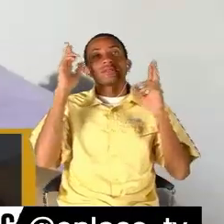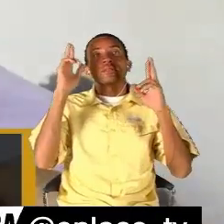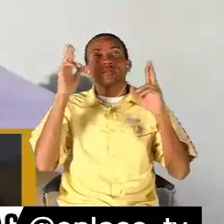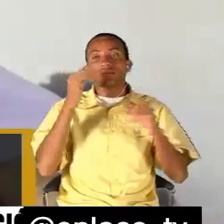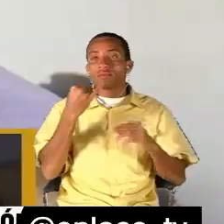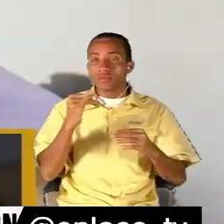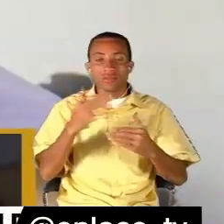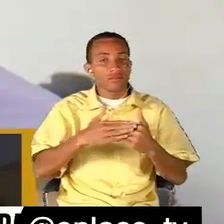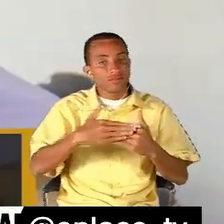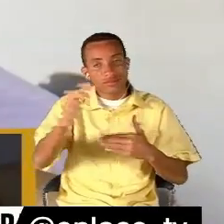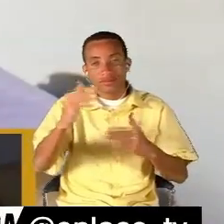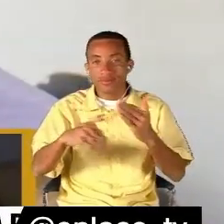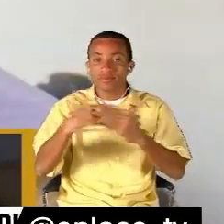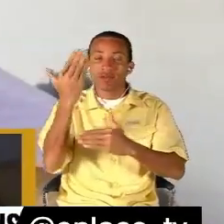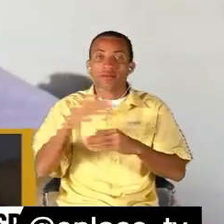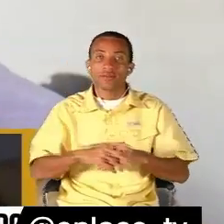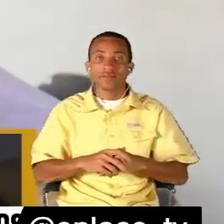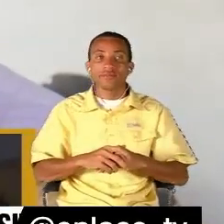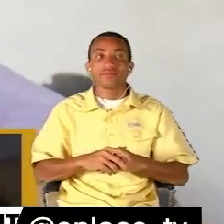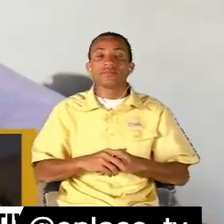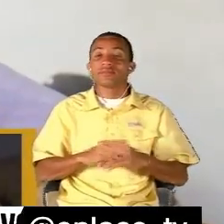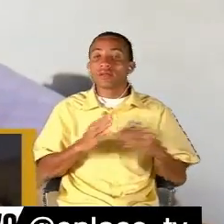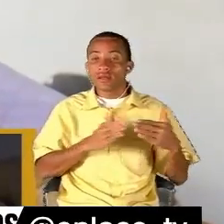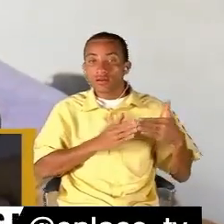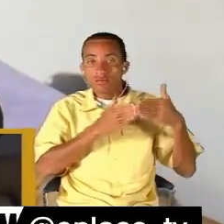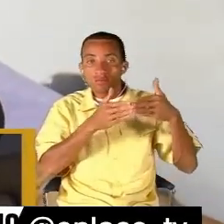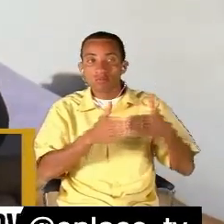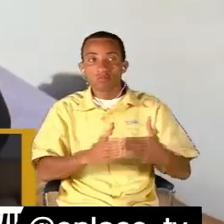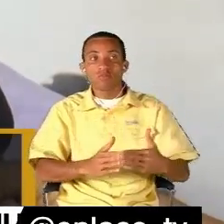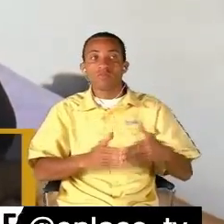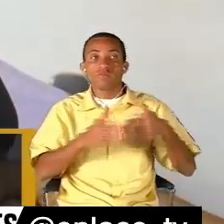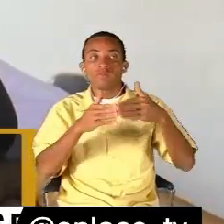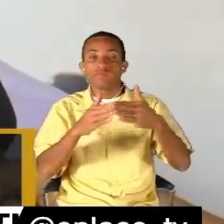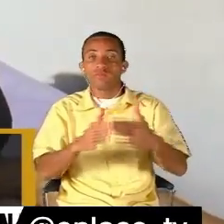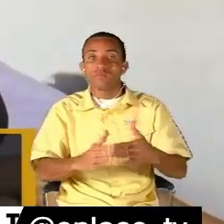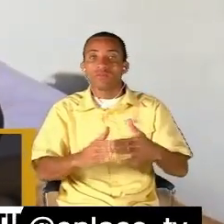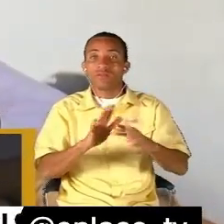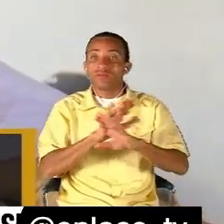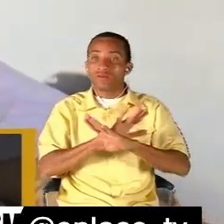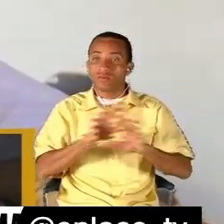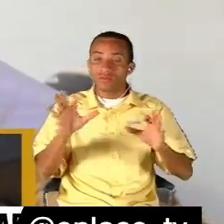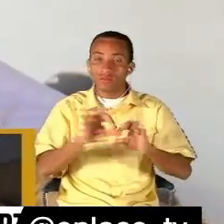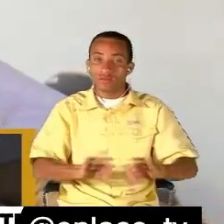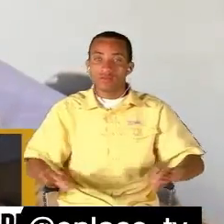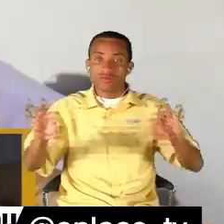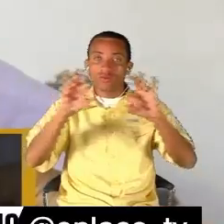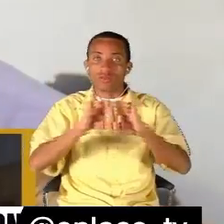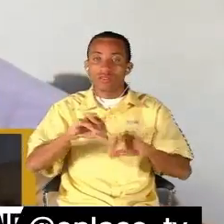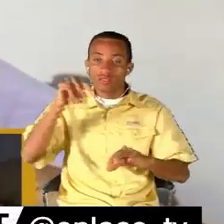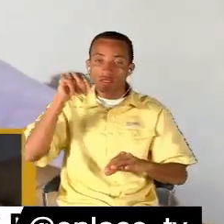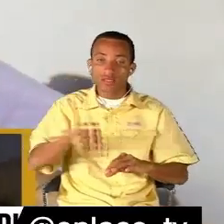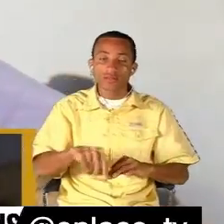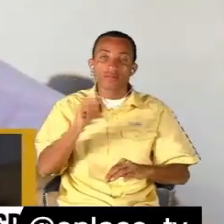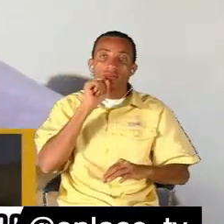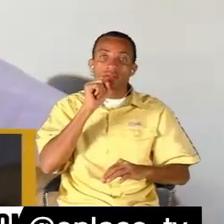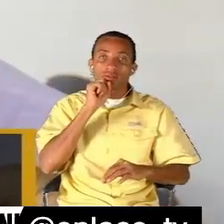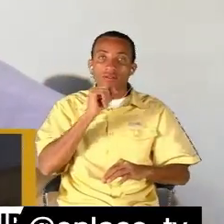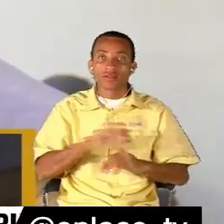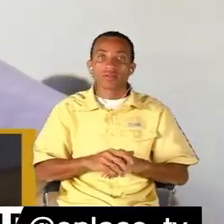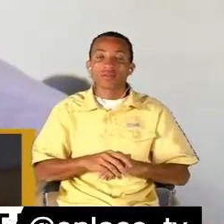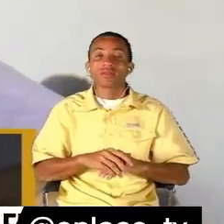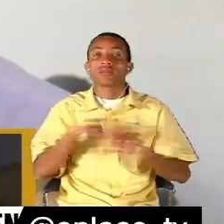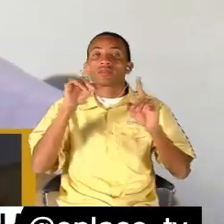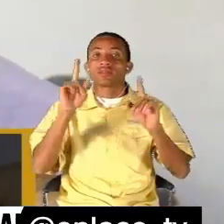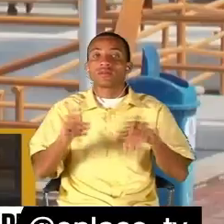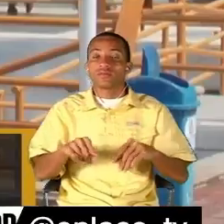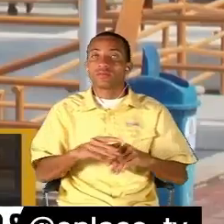estuviera arrancado. La navegabilidad del río es no solamente importante para Barranca Bermeja, es el motor del desarrollo futuro